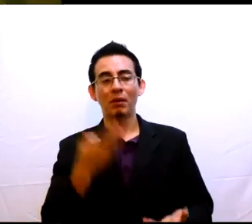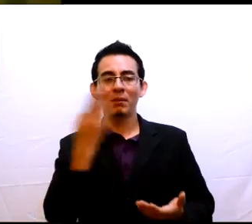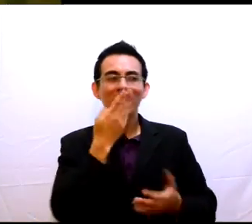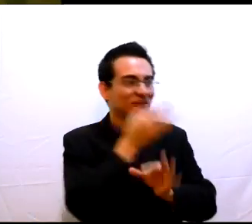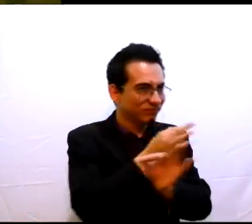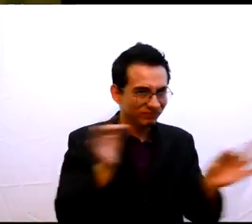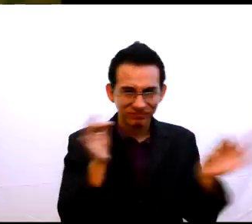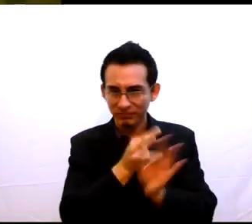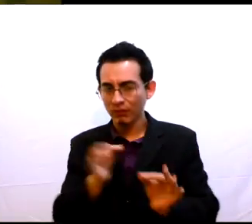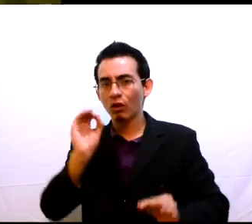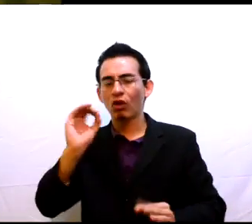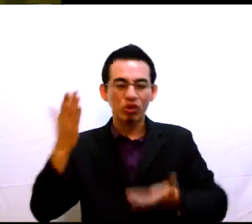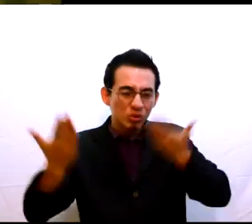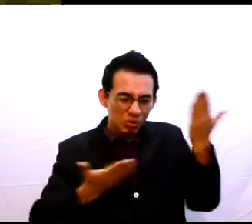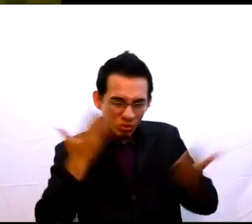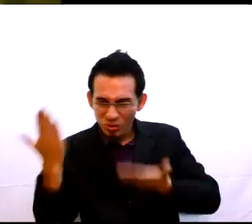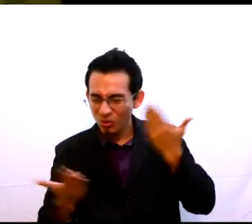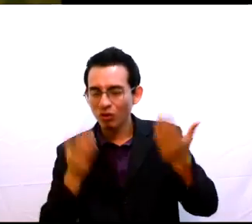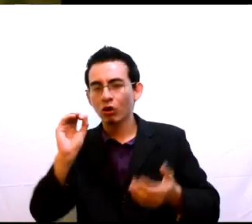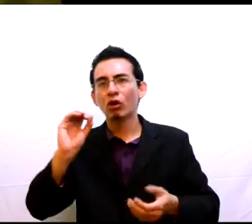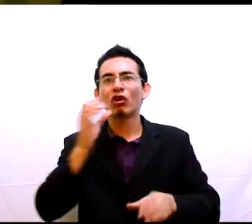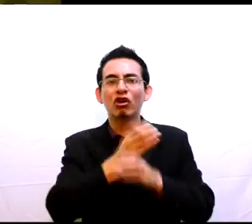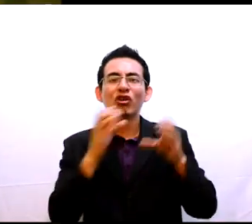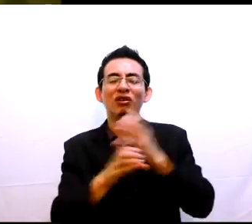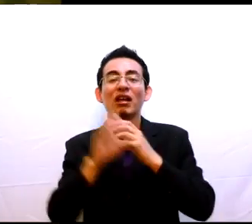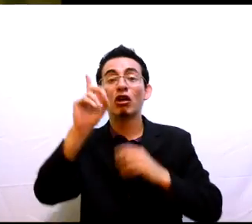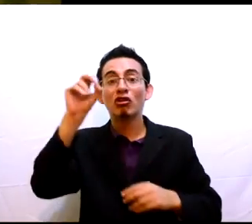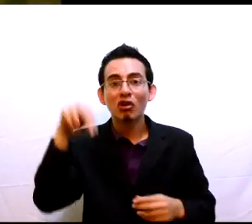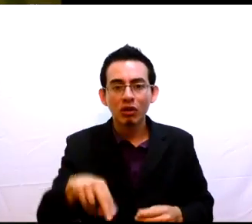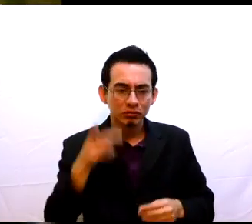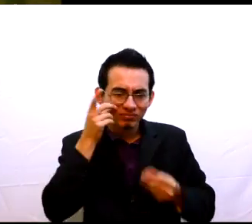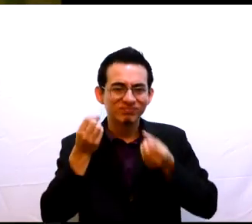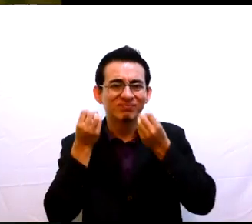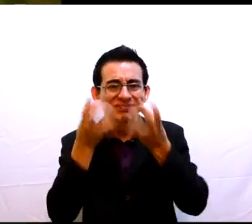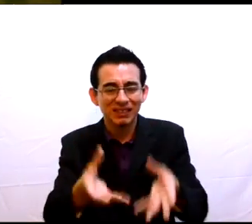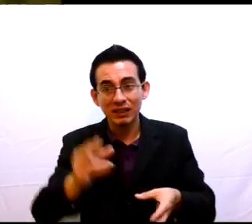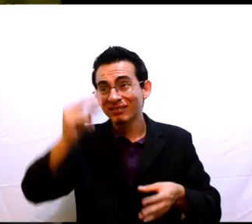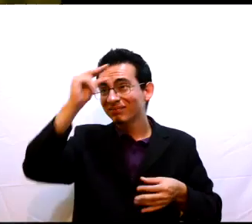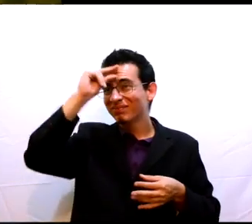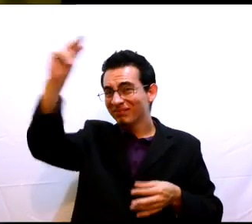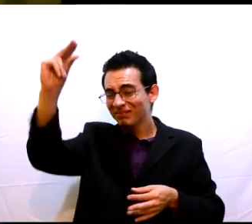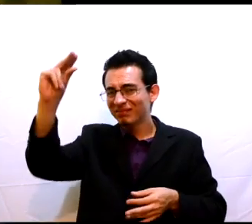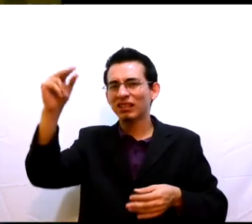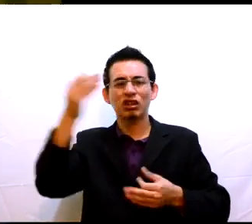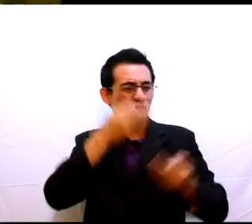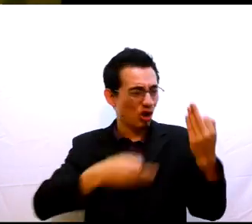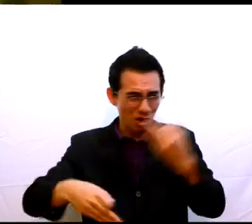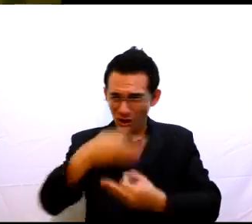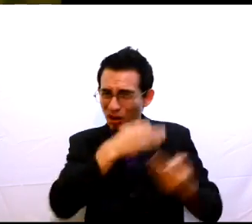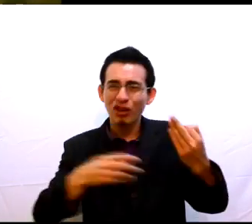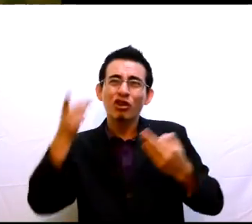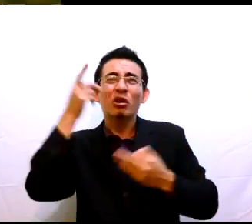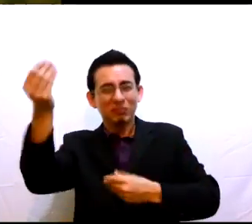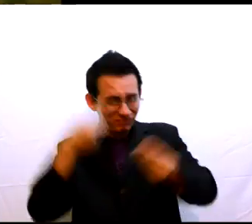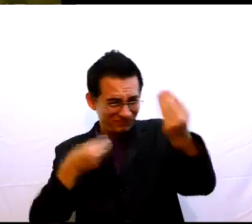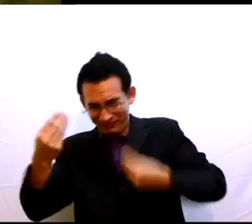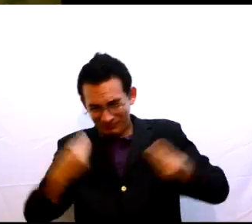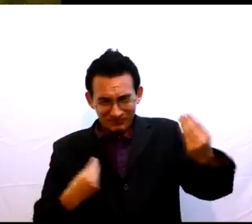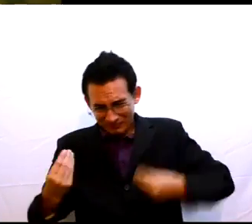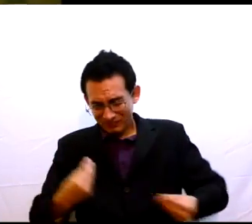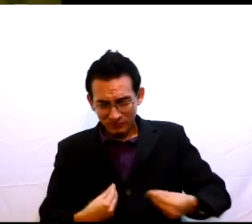del conocimiento espiritual de los talentos de las habilidades de la gracia de dios' de sus promesas somos